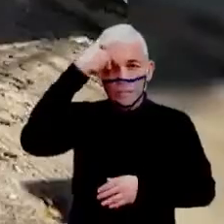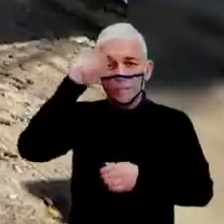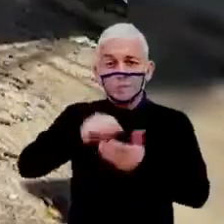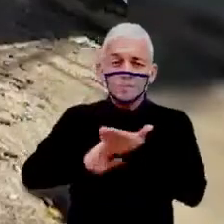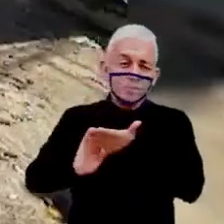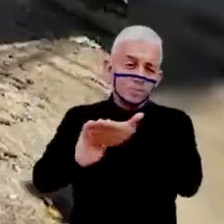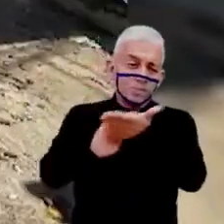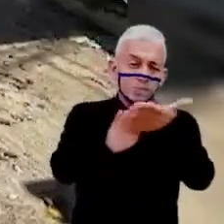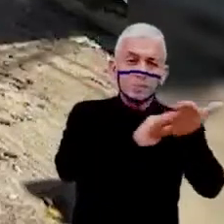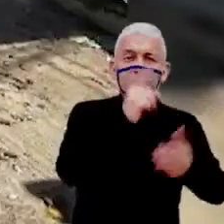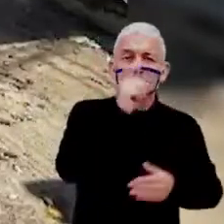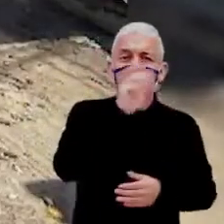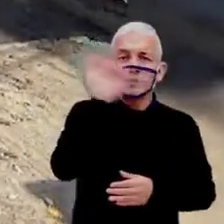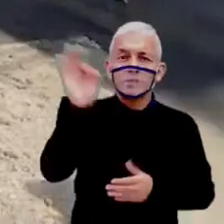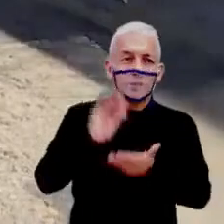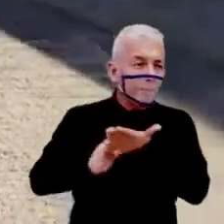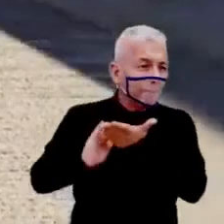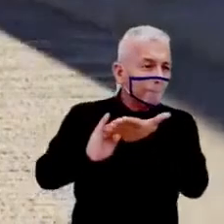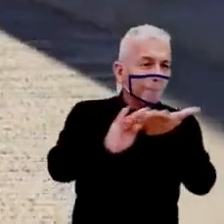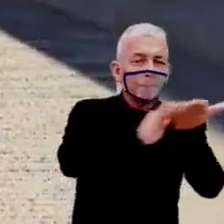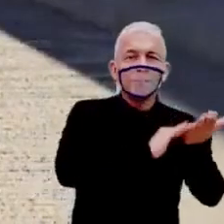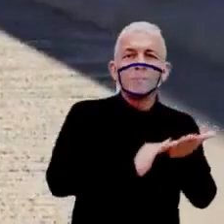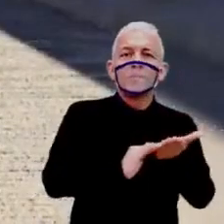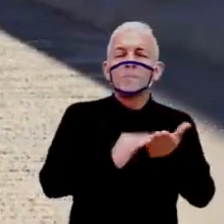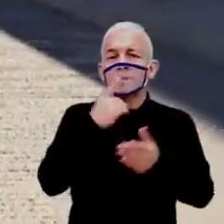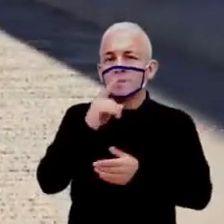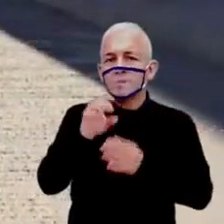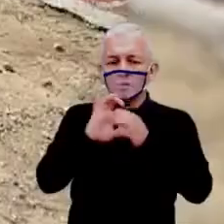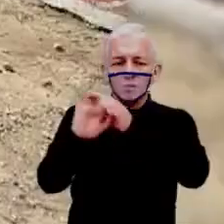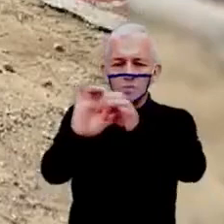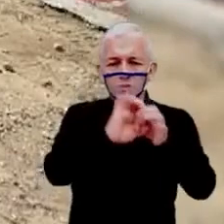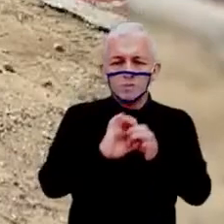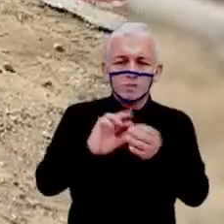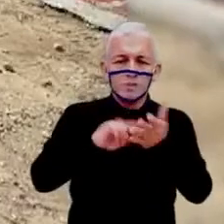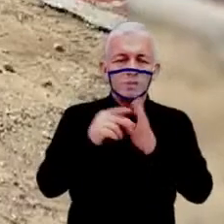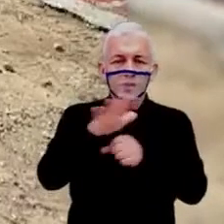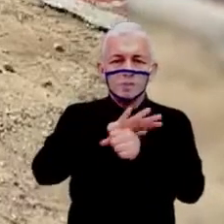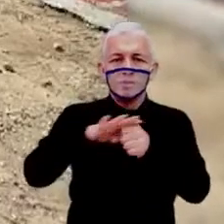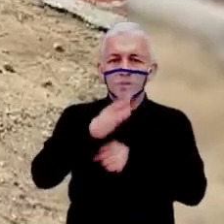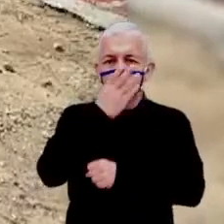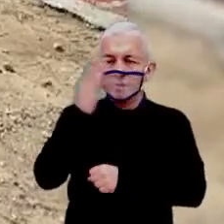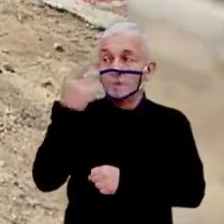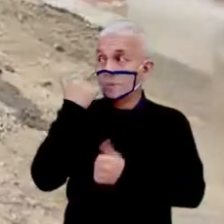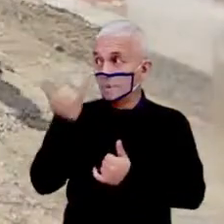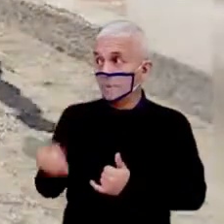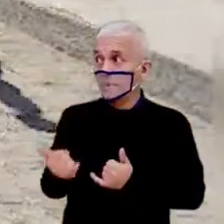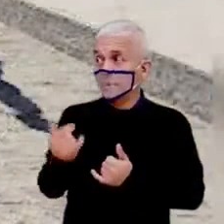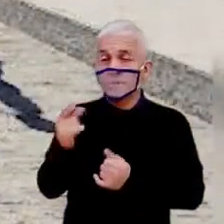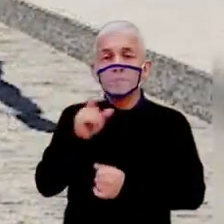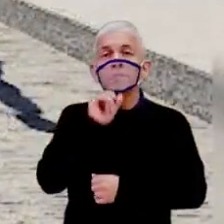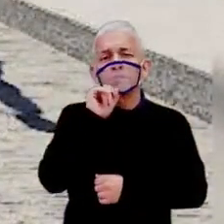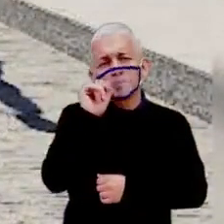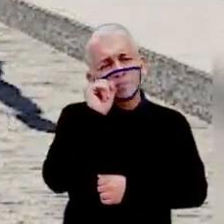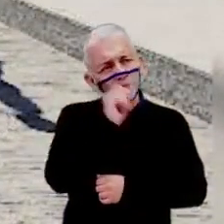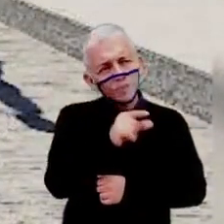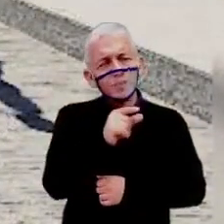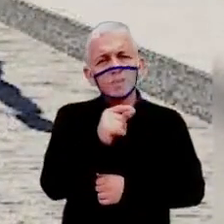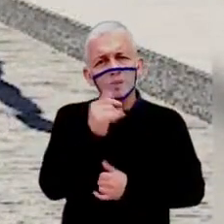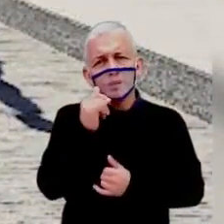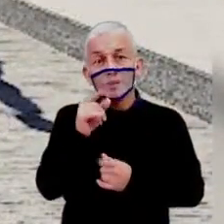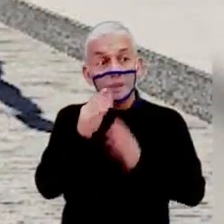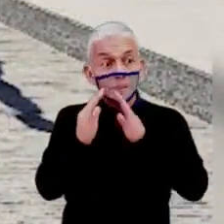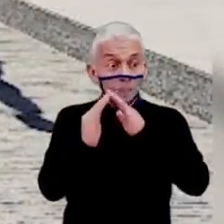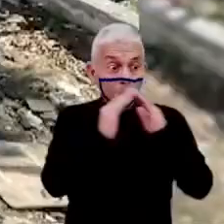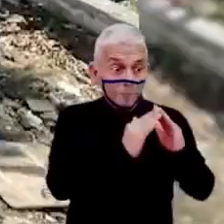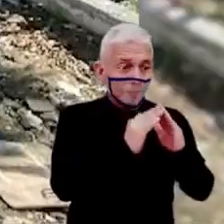meta de lograr todas las calles pavimentadas. Y es que realmente esto le cambió la cara al barrio. Quiero precisamente preguntarle aquí a una de las